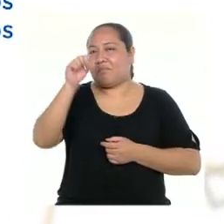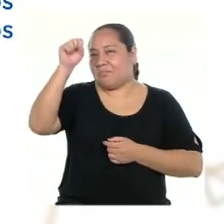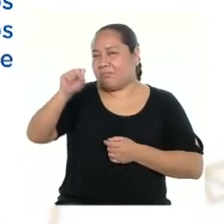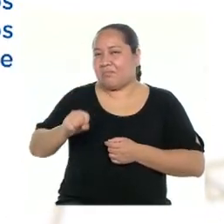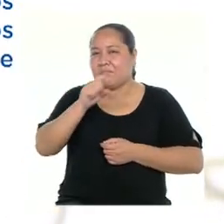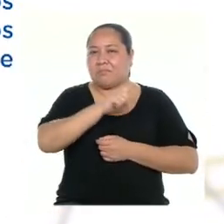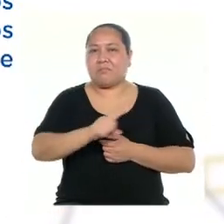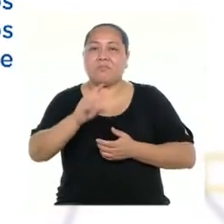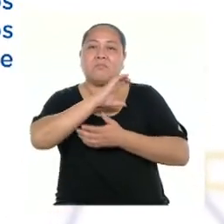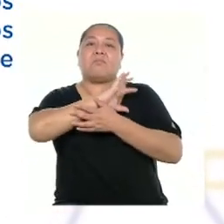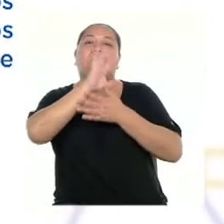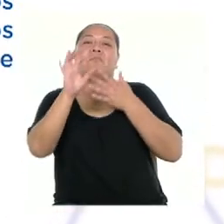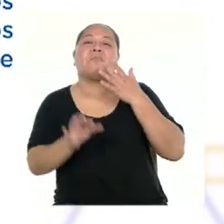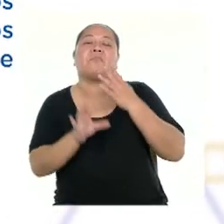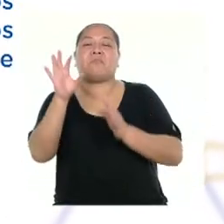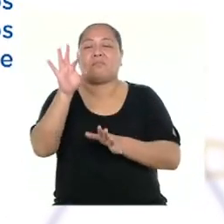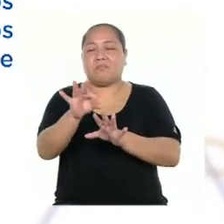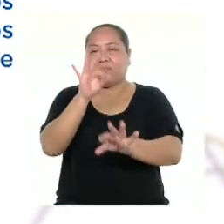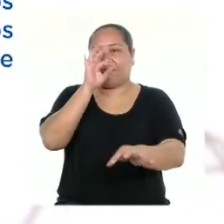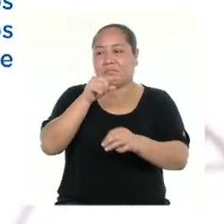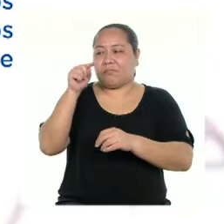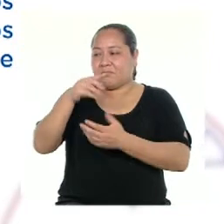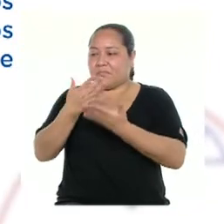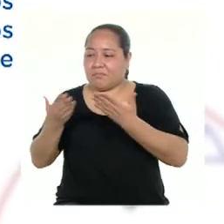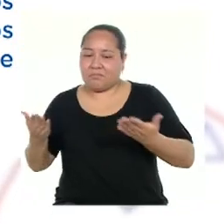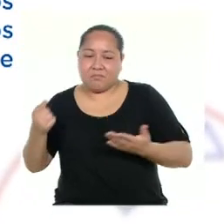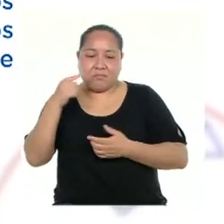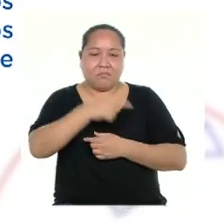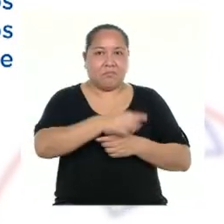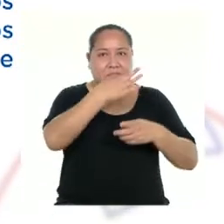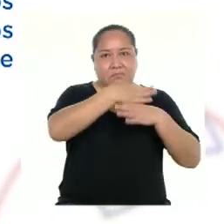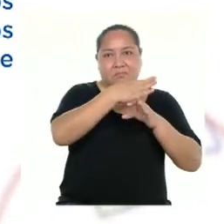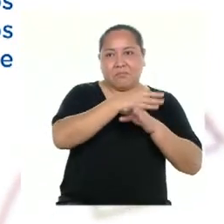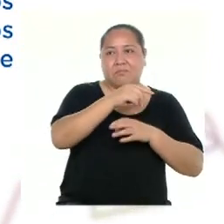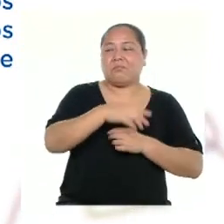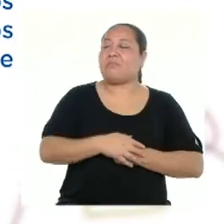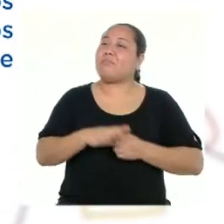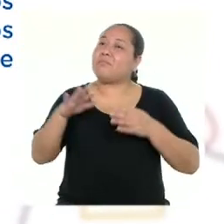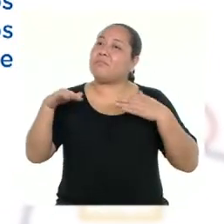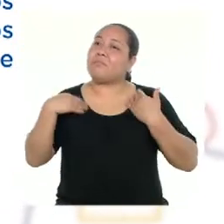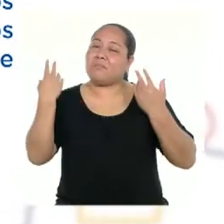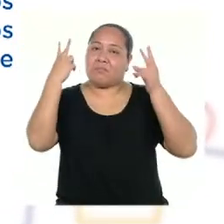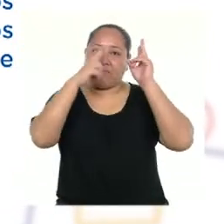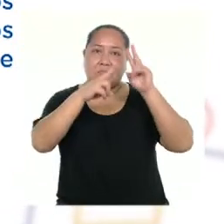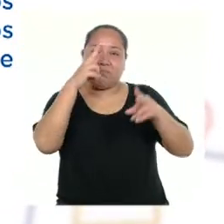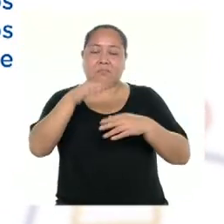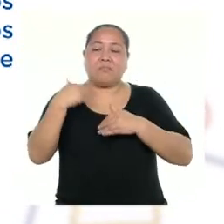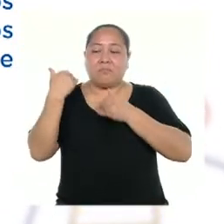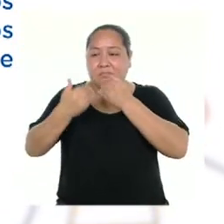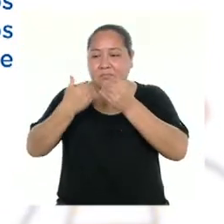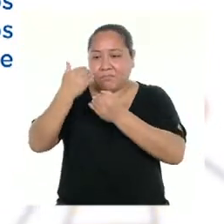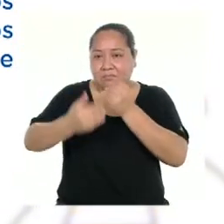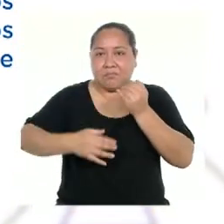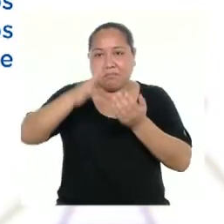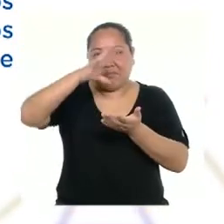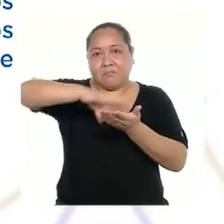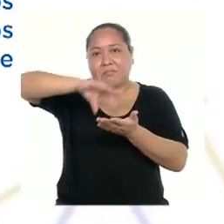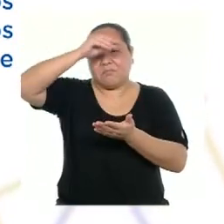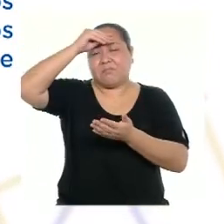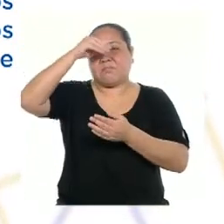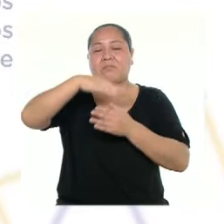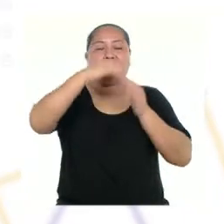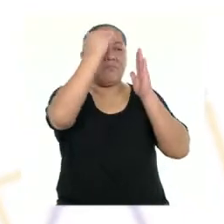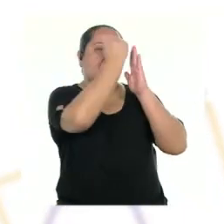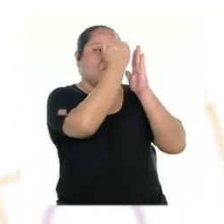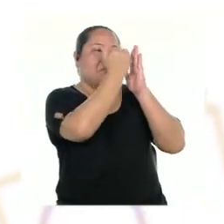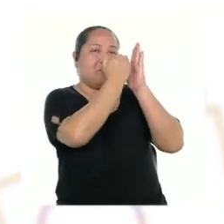relaciones y propiedades que se descubren entre los objetos y estas. Y podremos ver nuestro progreso de aprendizaje a partir de los